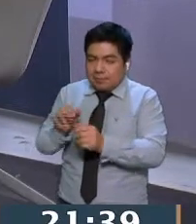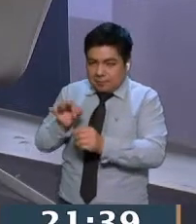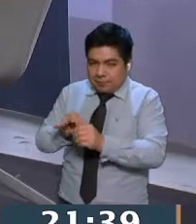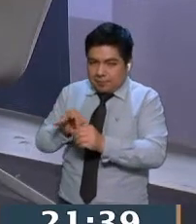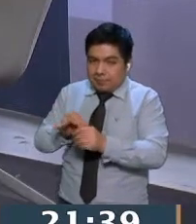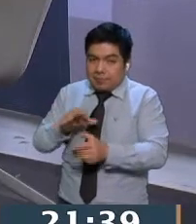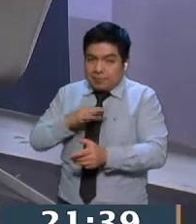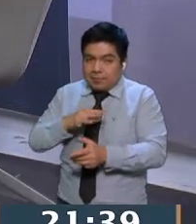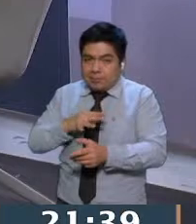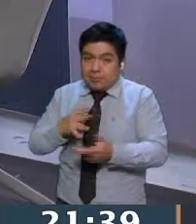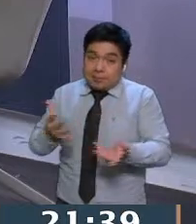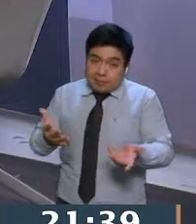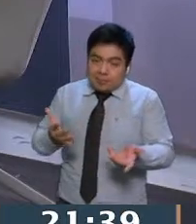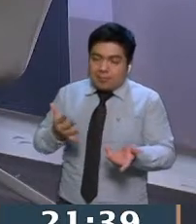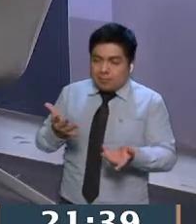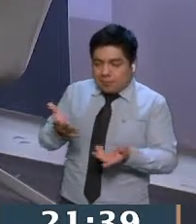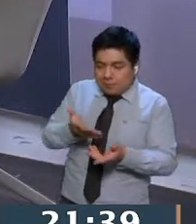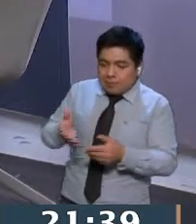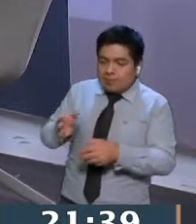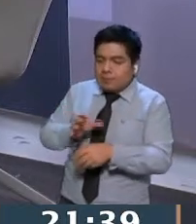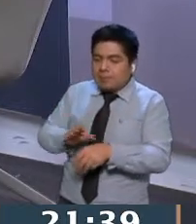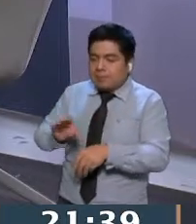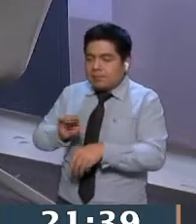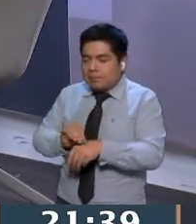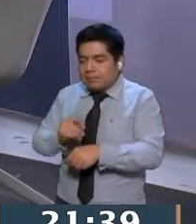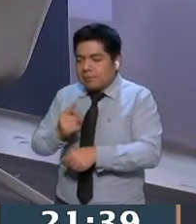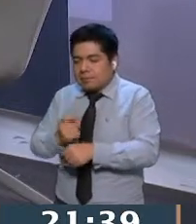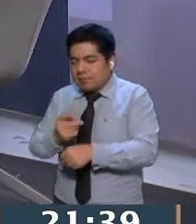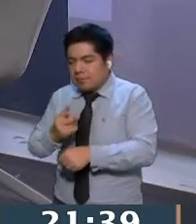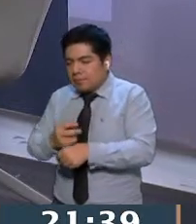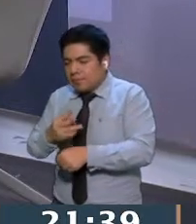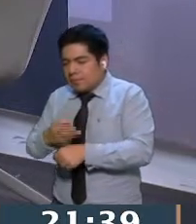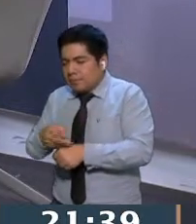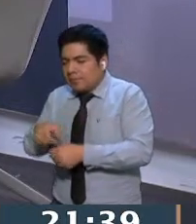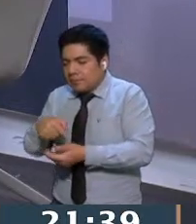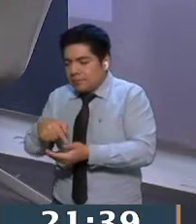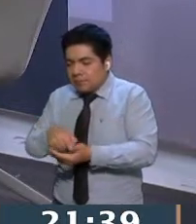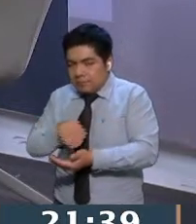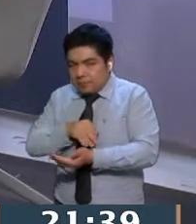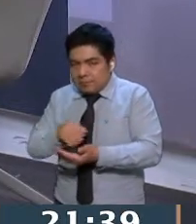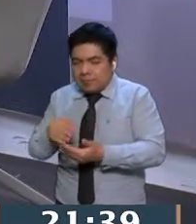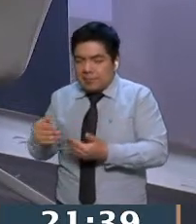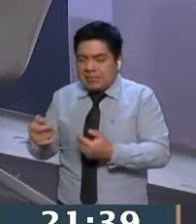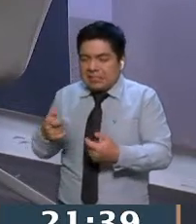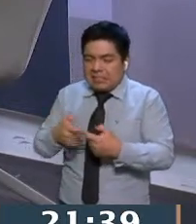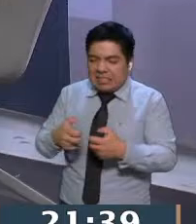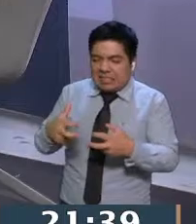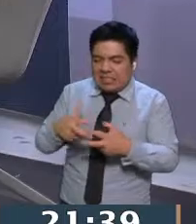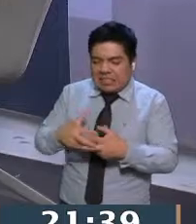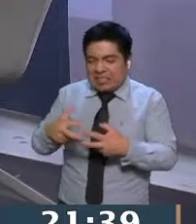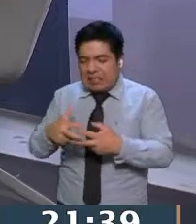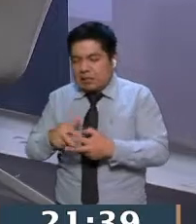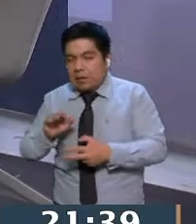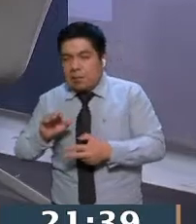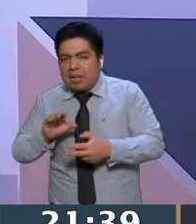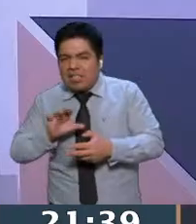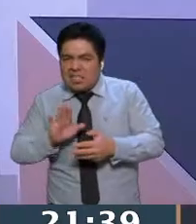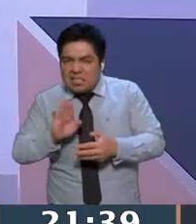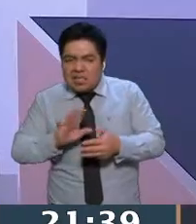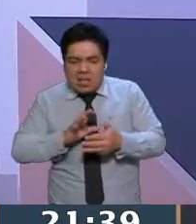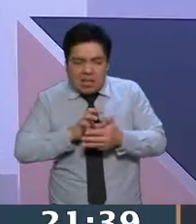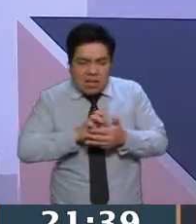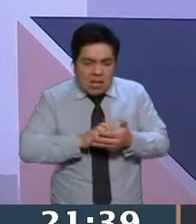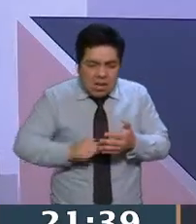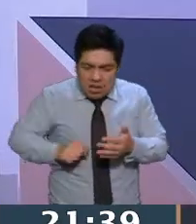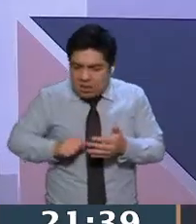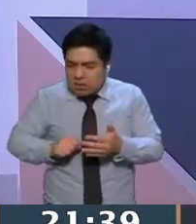Hay para permitirles llegar a los primeros lugares, y eso es parte de lo que también se pelean como botín. Pero me parece que